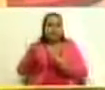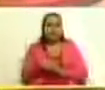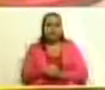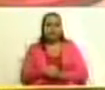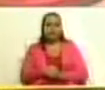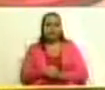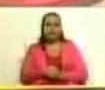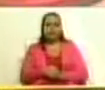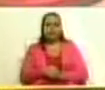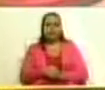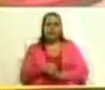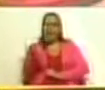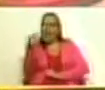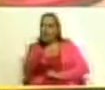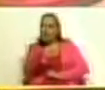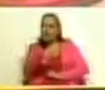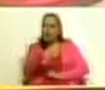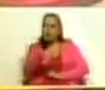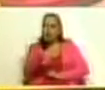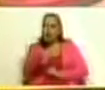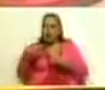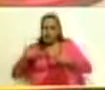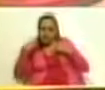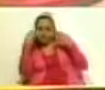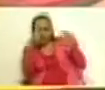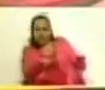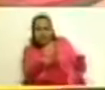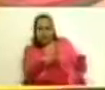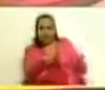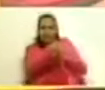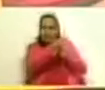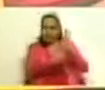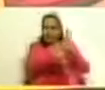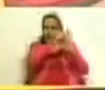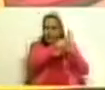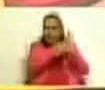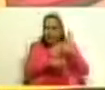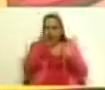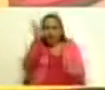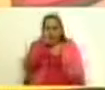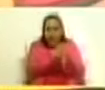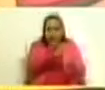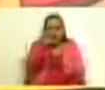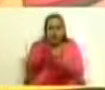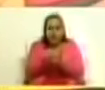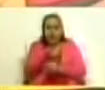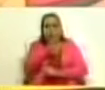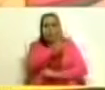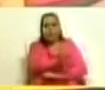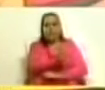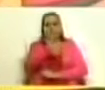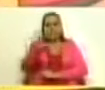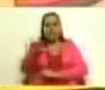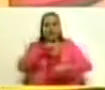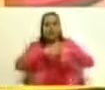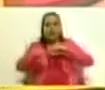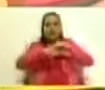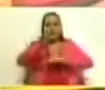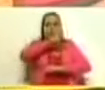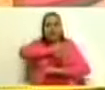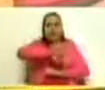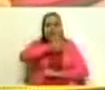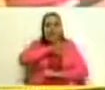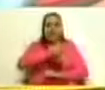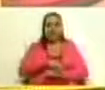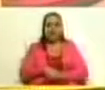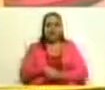eso, presidente, es lo que hoy venimos a entregarle. Mire, aquí están los resúmenes de los 45 movimientos sociales.